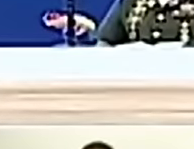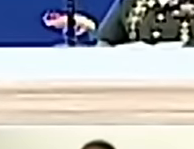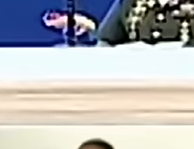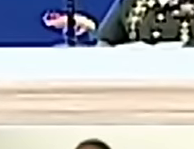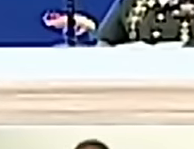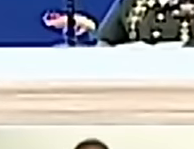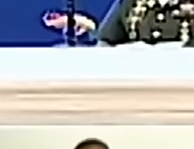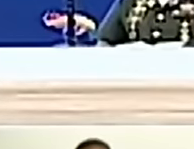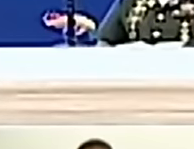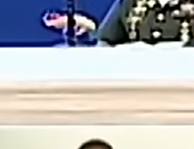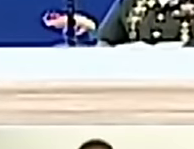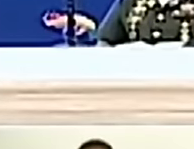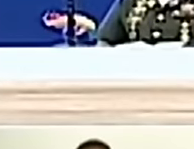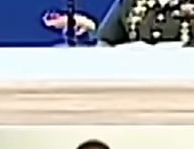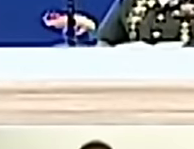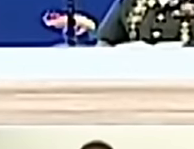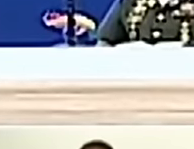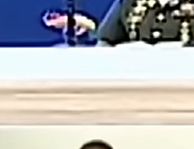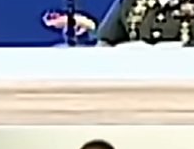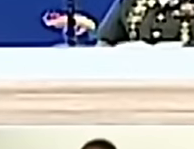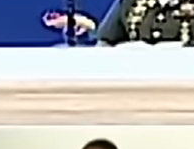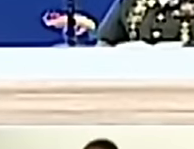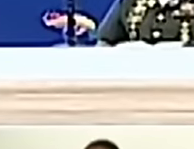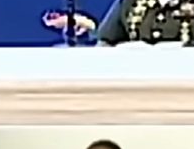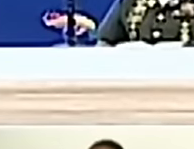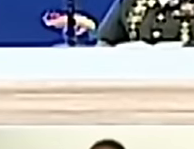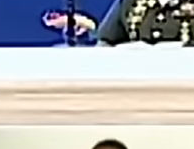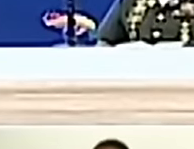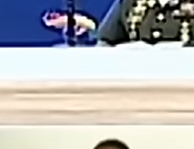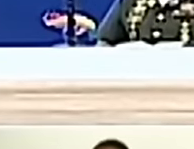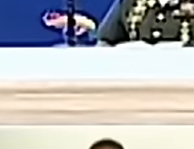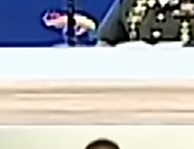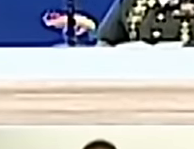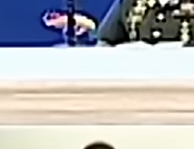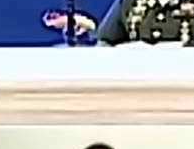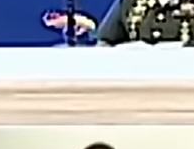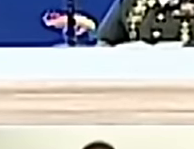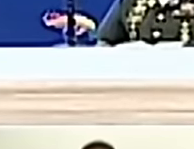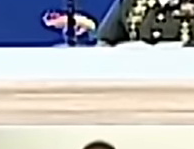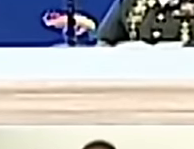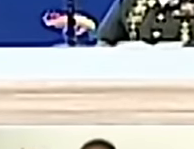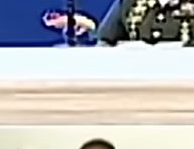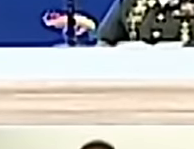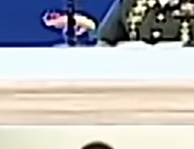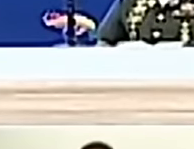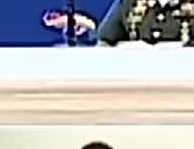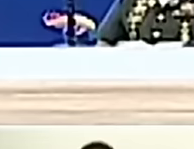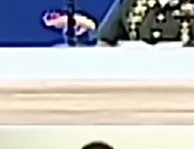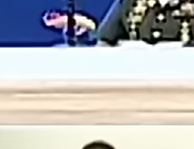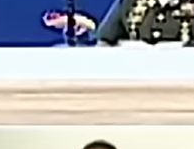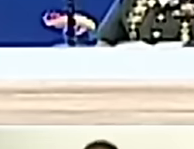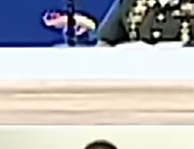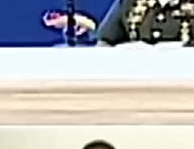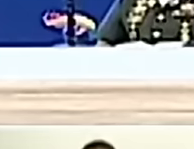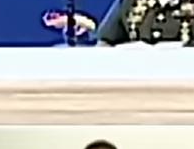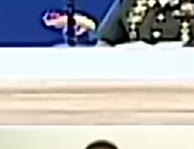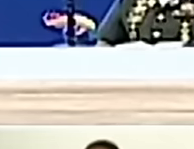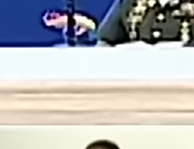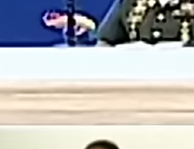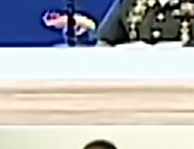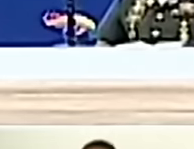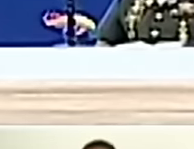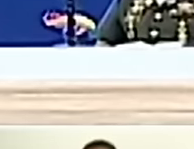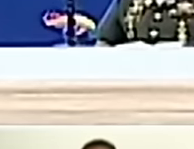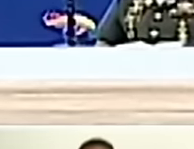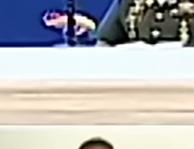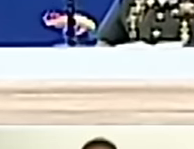delimitado que nos pertenece y en mar delimitado de manera incontrovertible